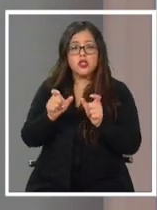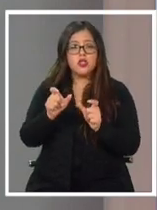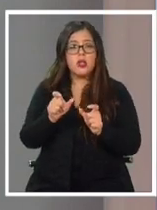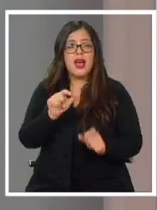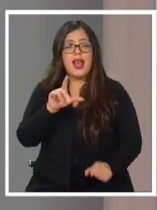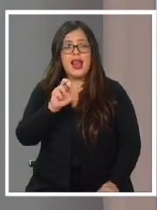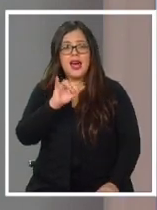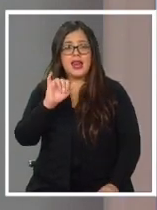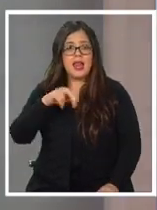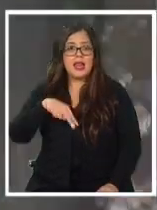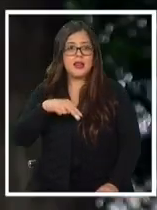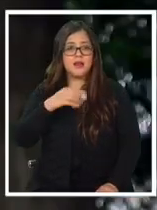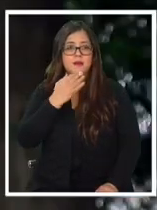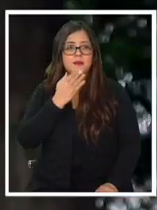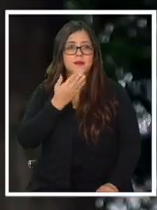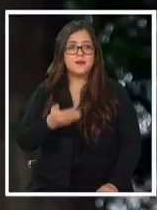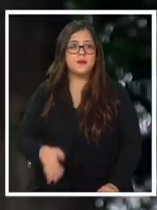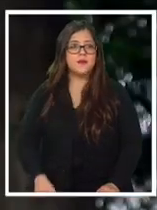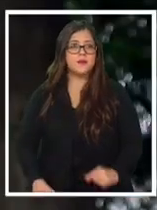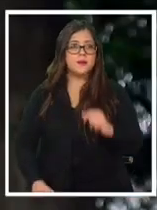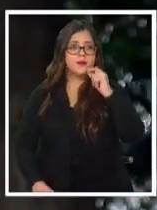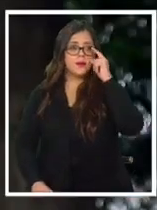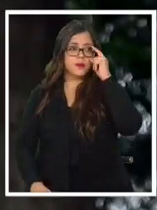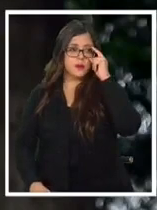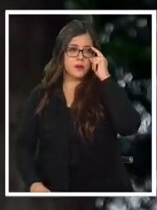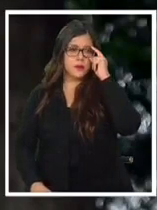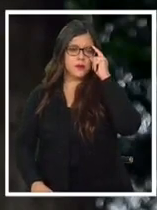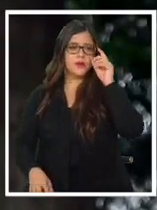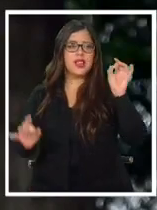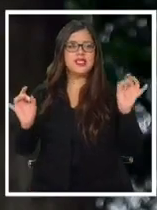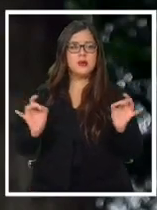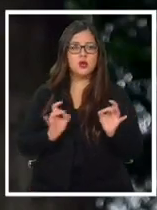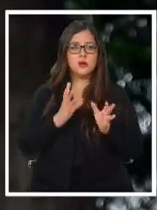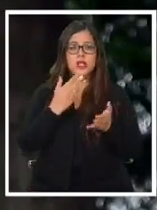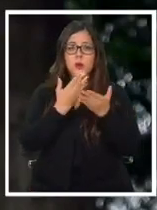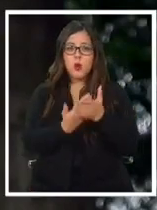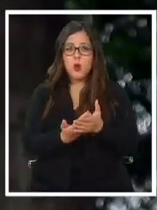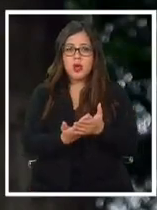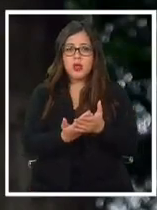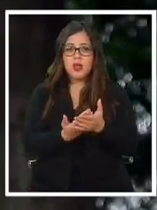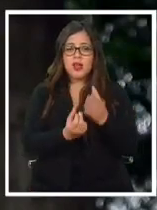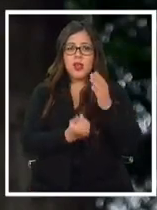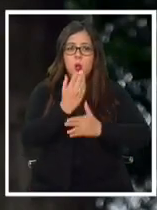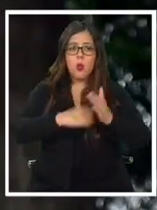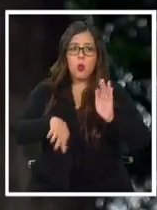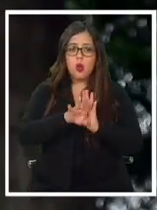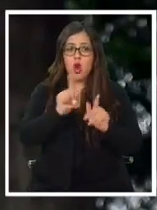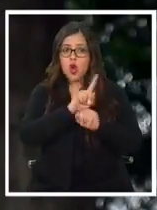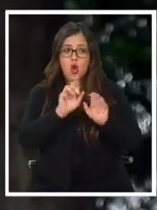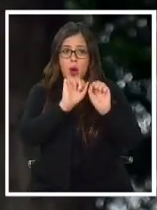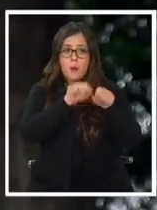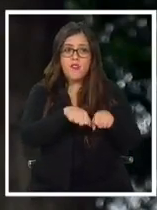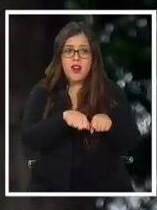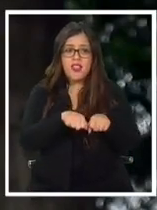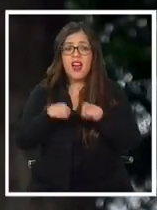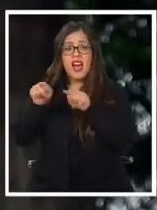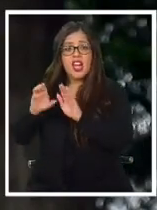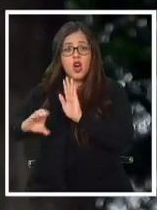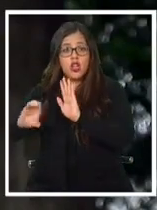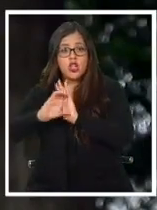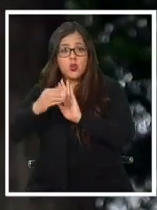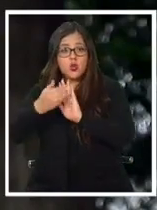Matre. Si la propuesta de la comisión no es aprobada, la constitución no va a